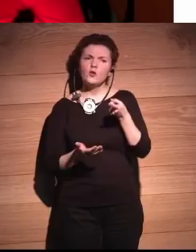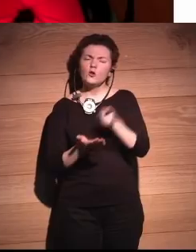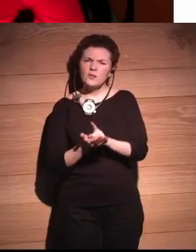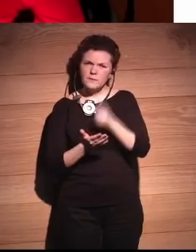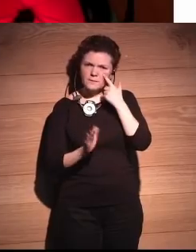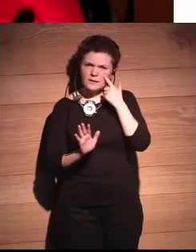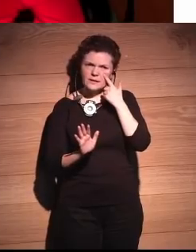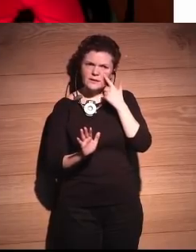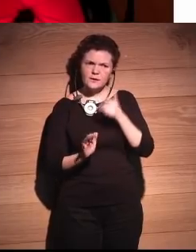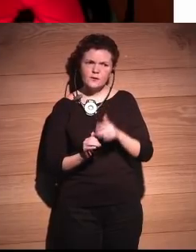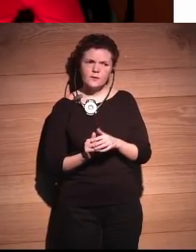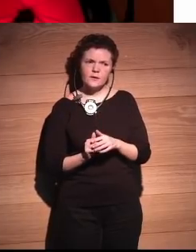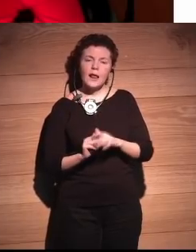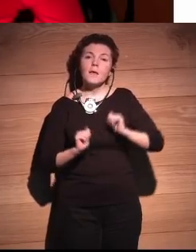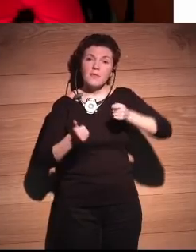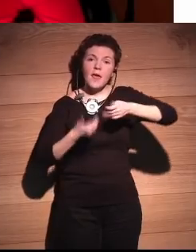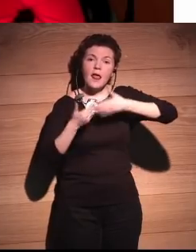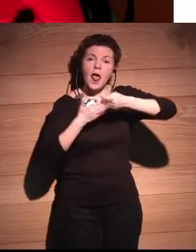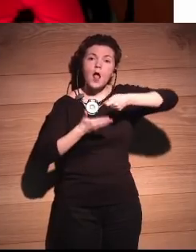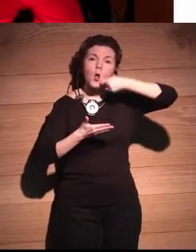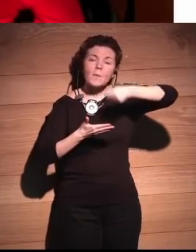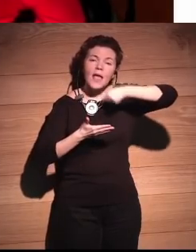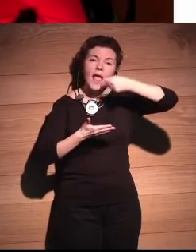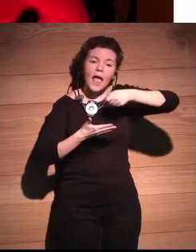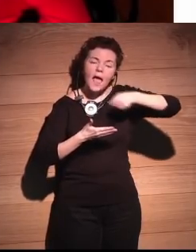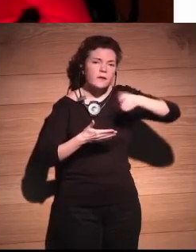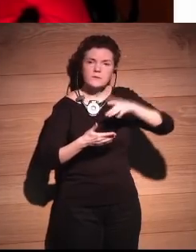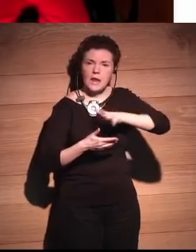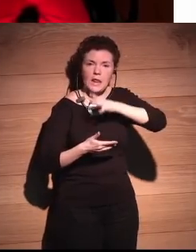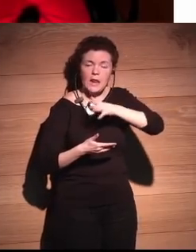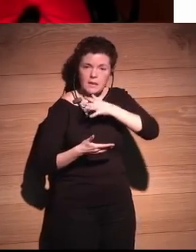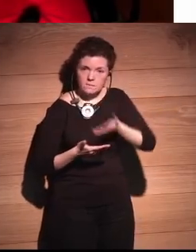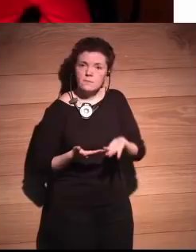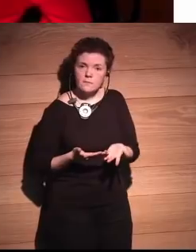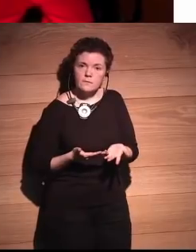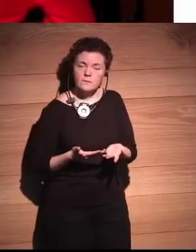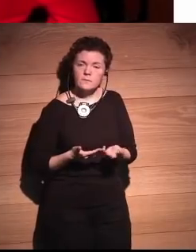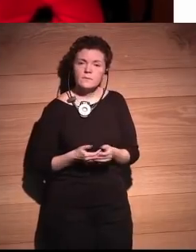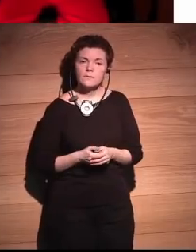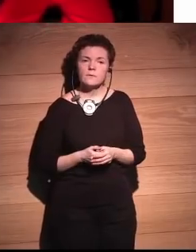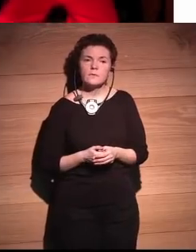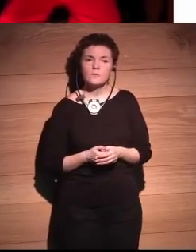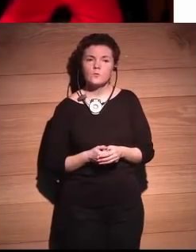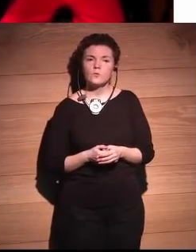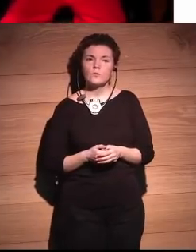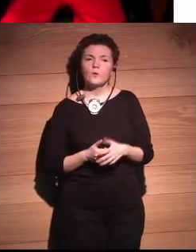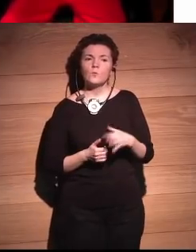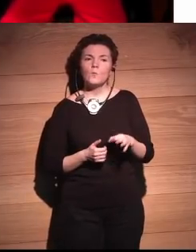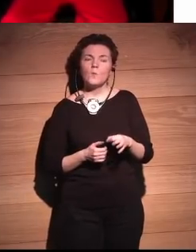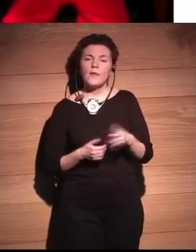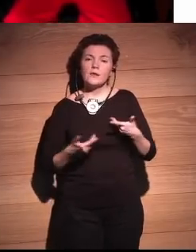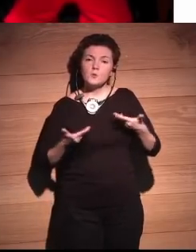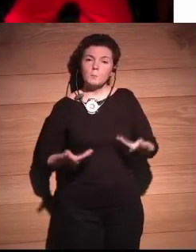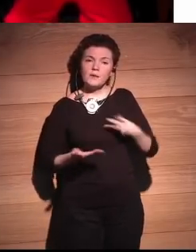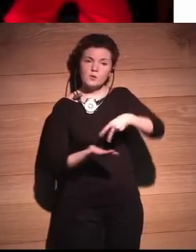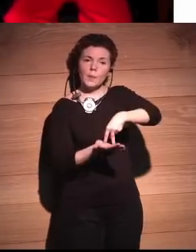vez. Y empezó a comer ella solita, lo cual es increíble, y puede sostener su